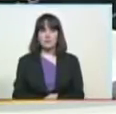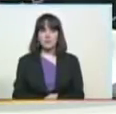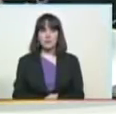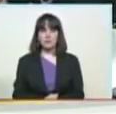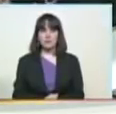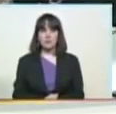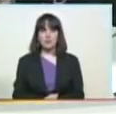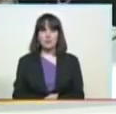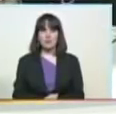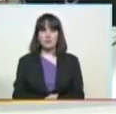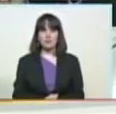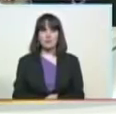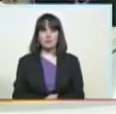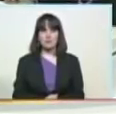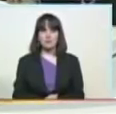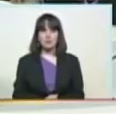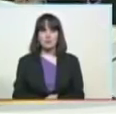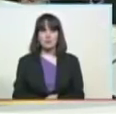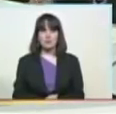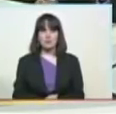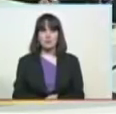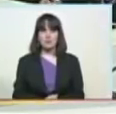decía un tercer elemento